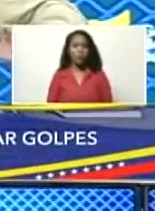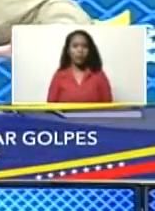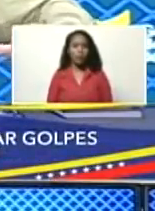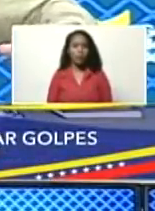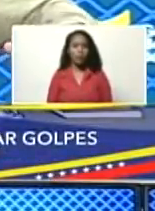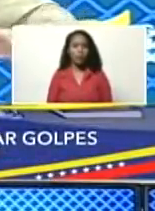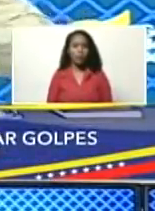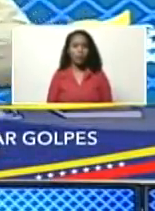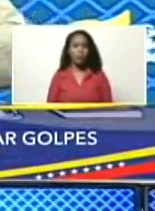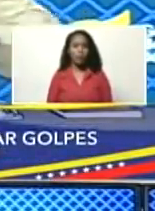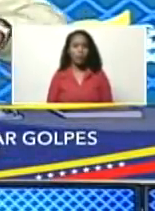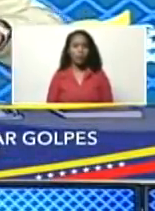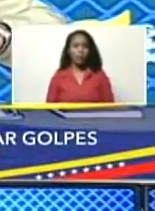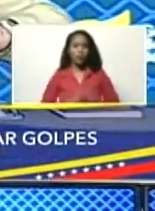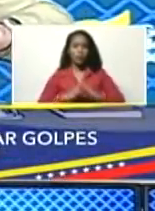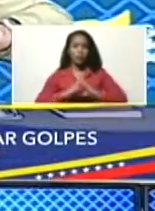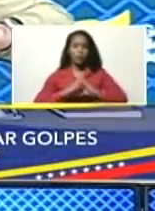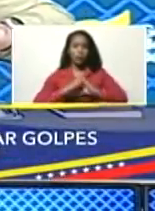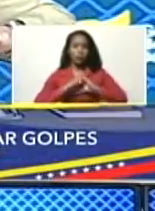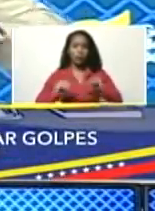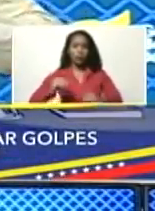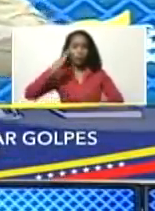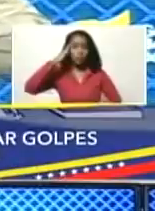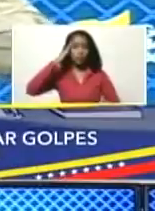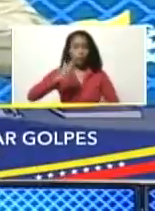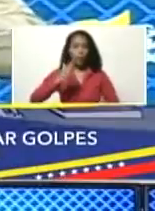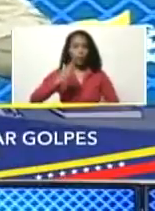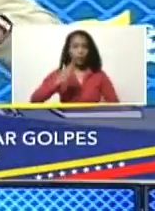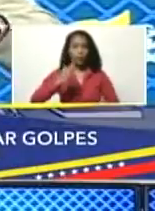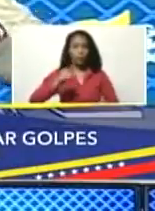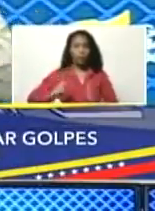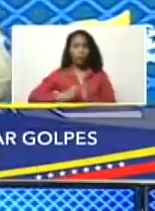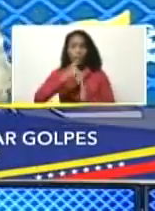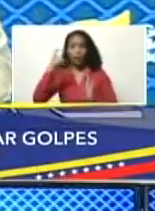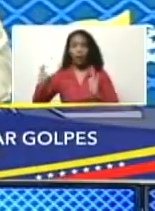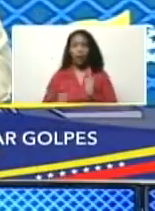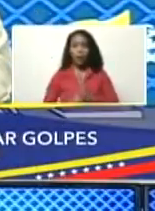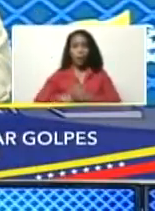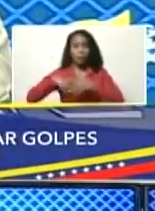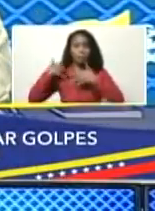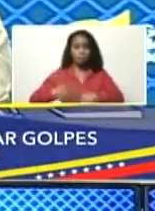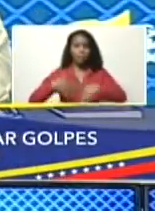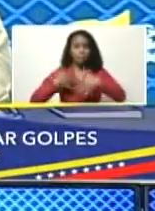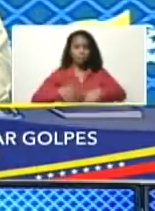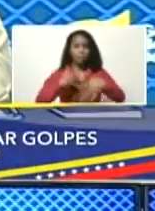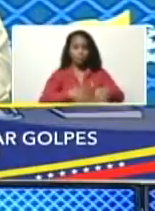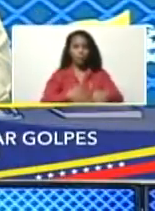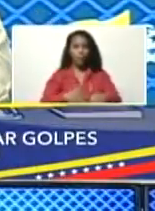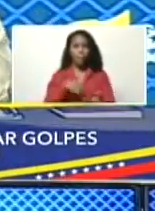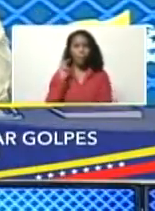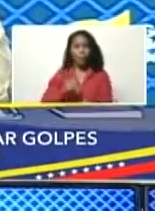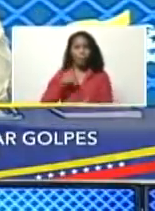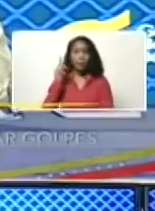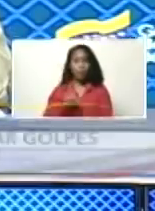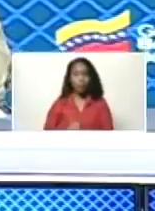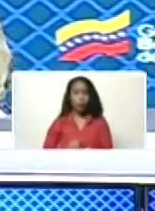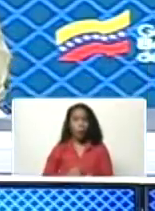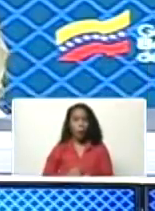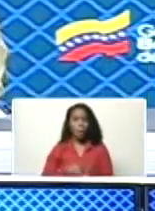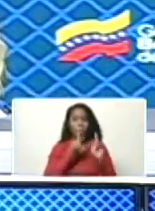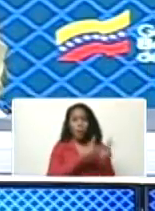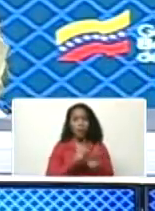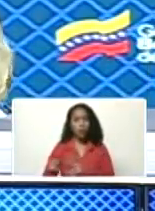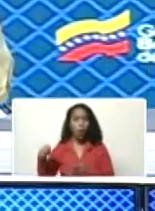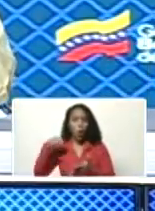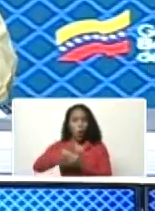Todos los militares, generales sin tropas, que participaron en el plan del golpe